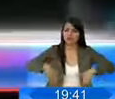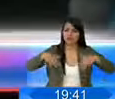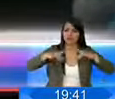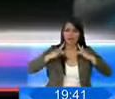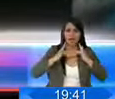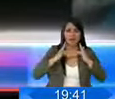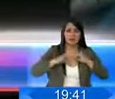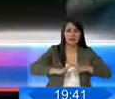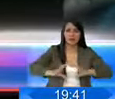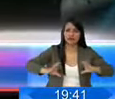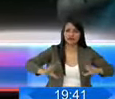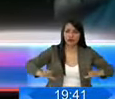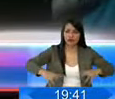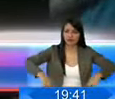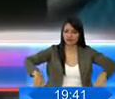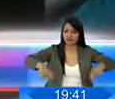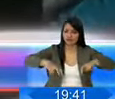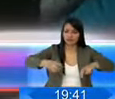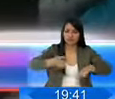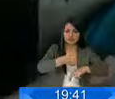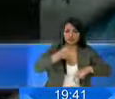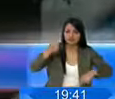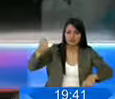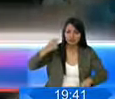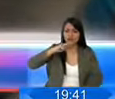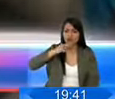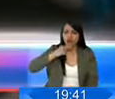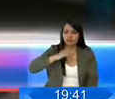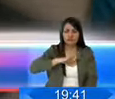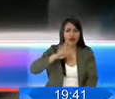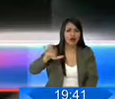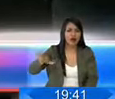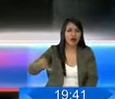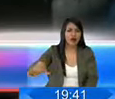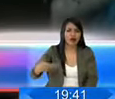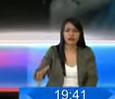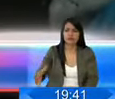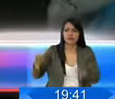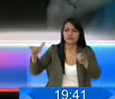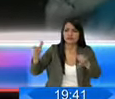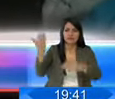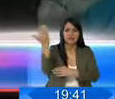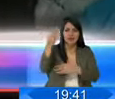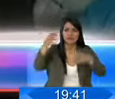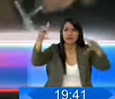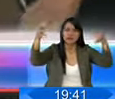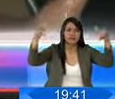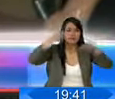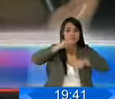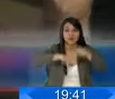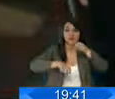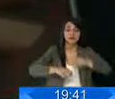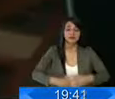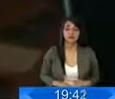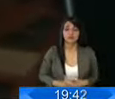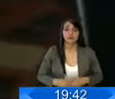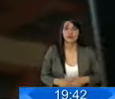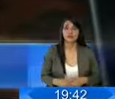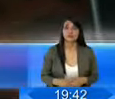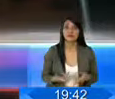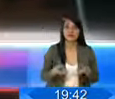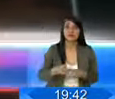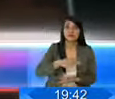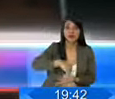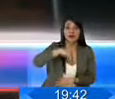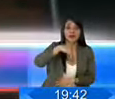cama, el colchón, la nevera está ahí alzada, por ahí un tele, algo así, todo se dañó. Mientras que otros sectores de